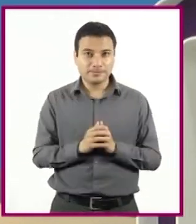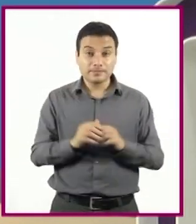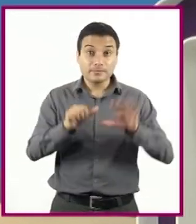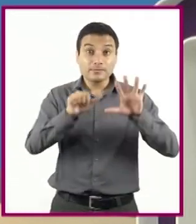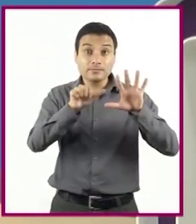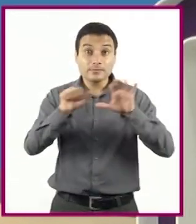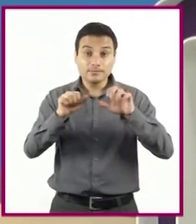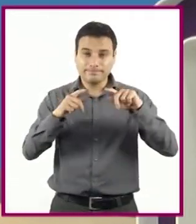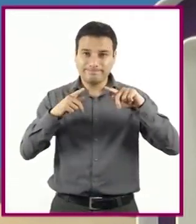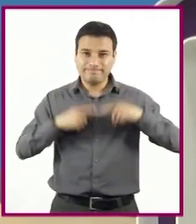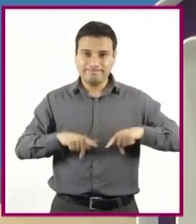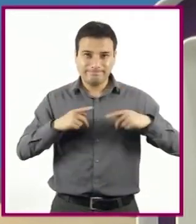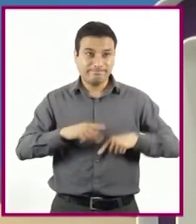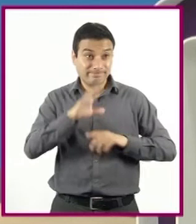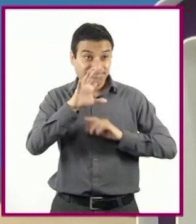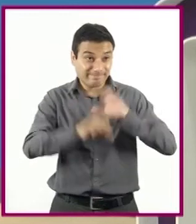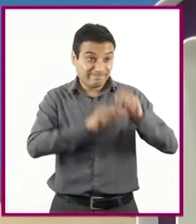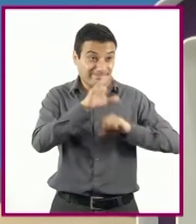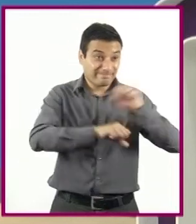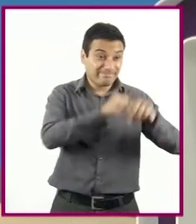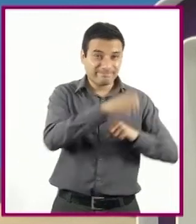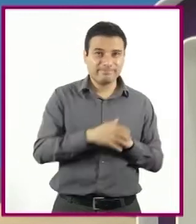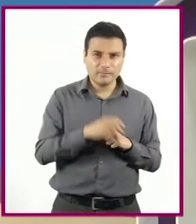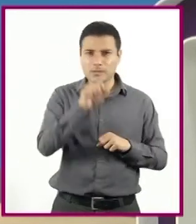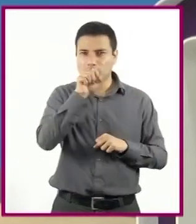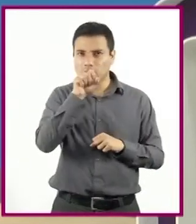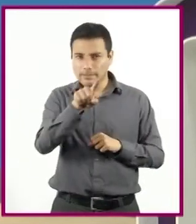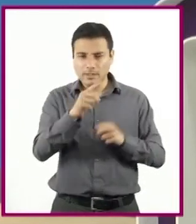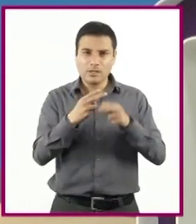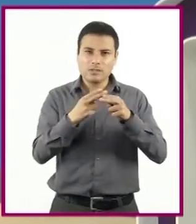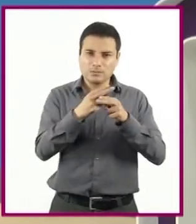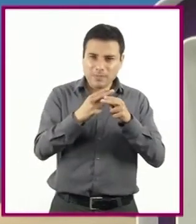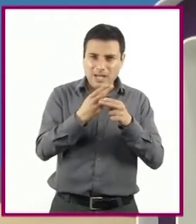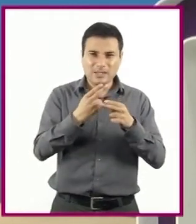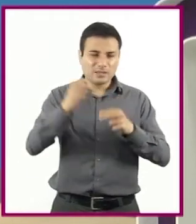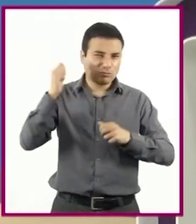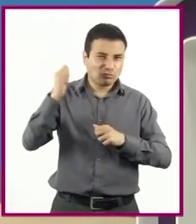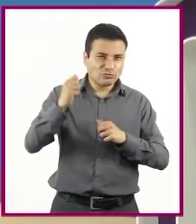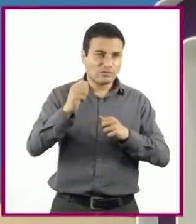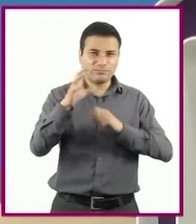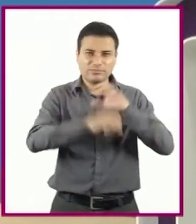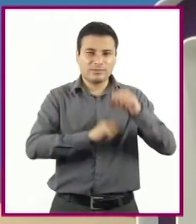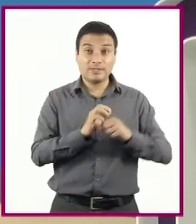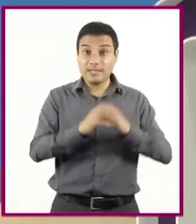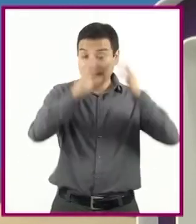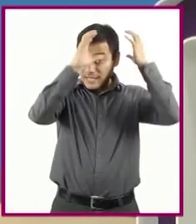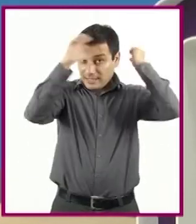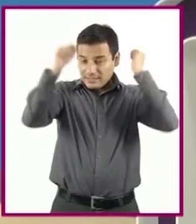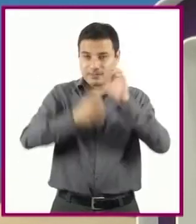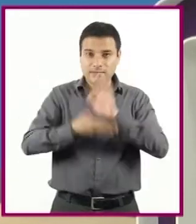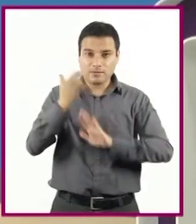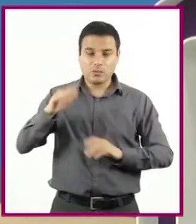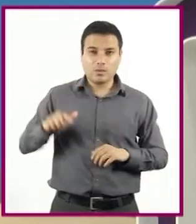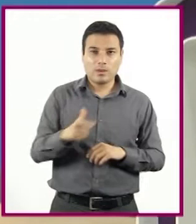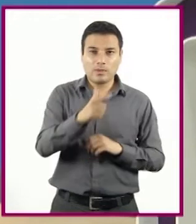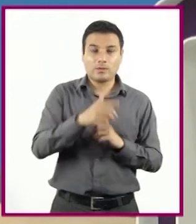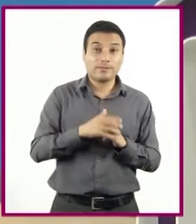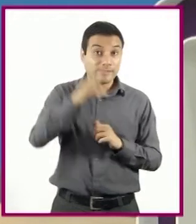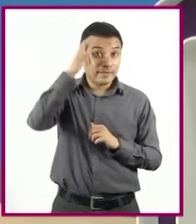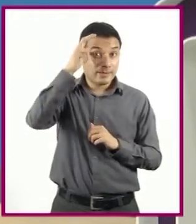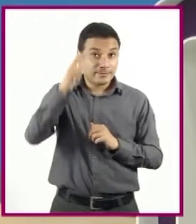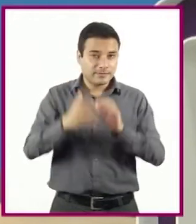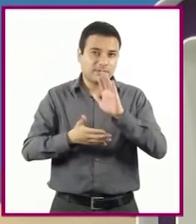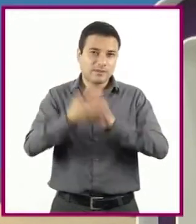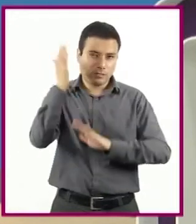600 prisioneros y buena parte de la artillería enemiga. Allende partió a Guanajuato e Hidalgo tomó camino a